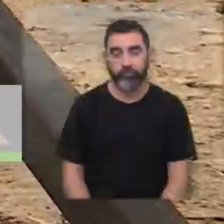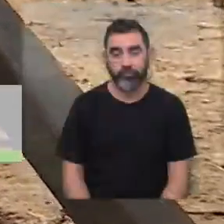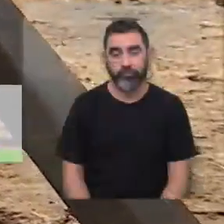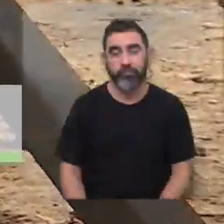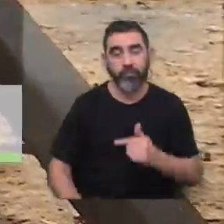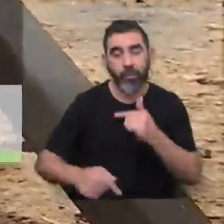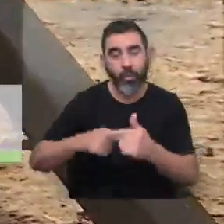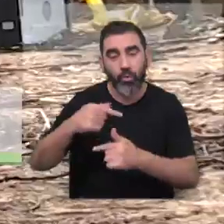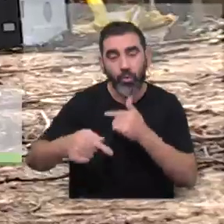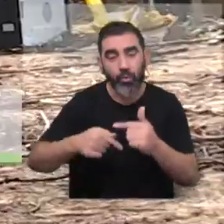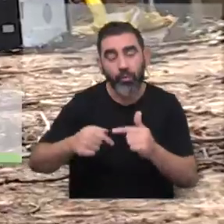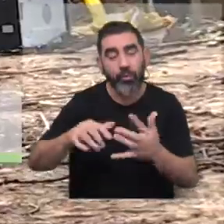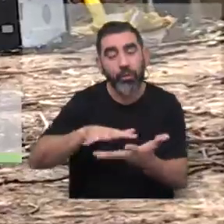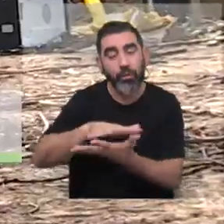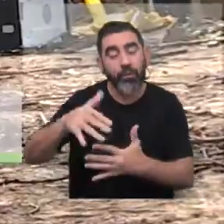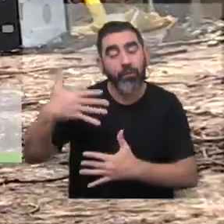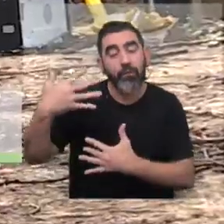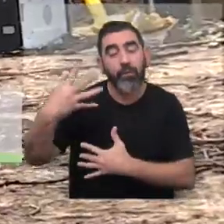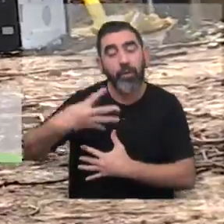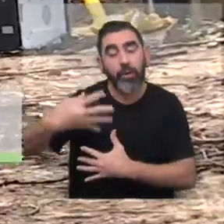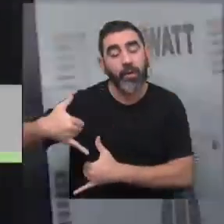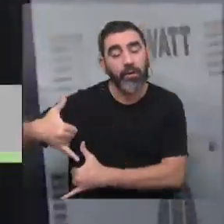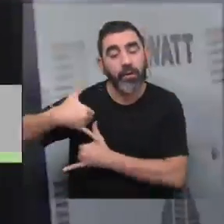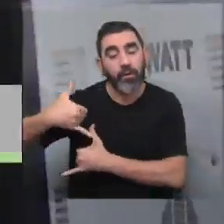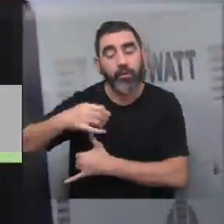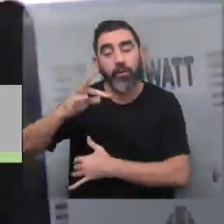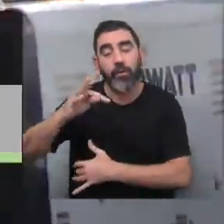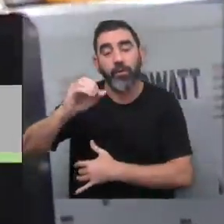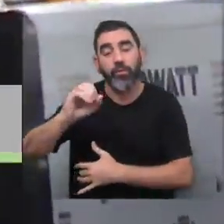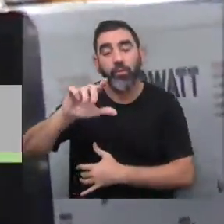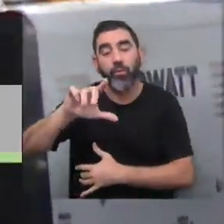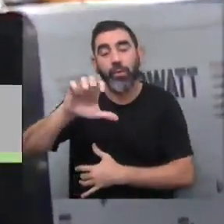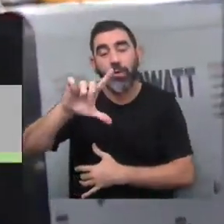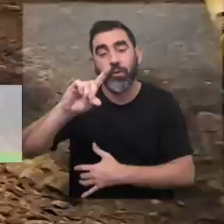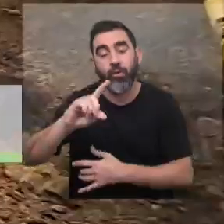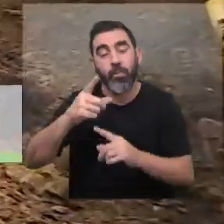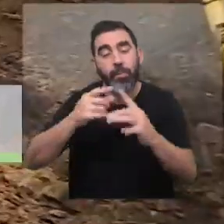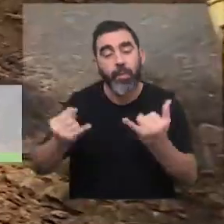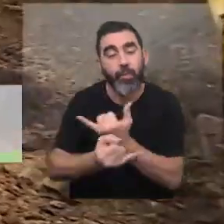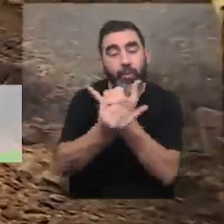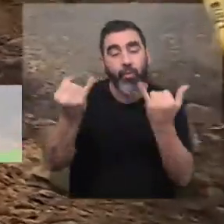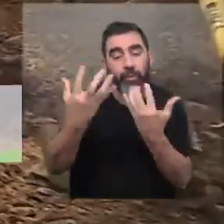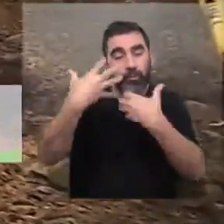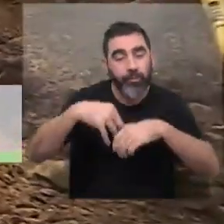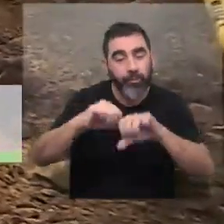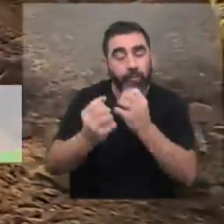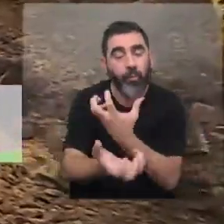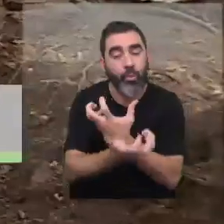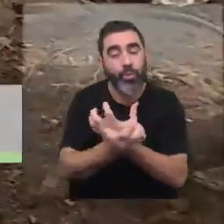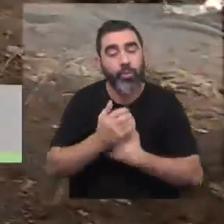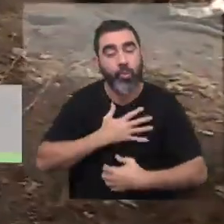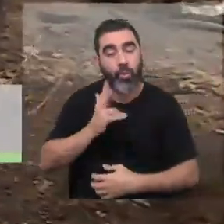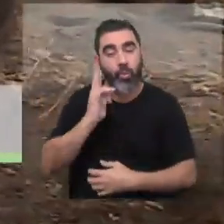continúan los trabajos en el predio del Batallón 14 de Infantería en Toledo canelones donde el mediodía de ayer fueron encontrados nuevos restos